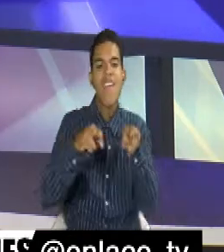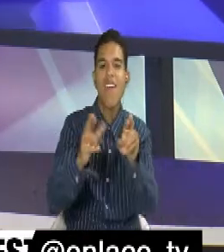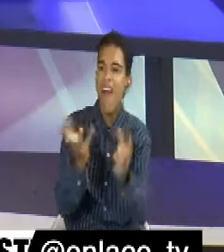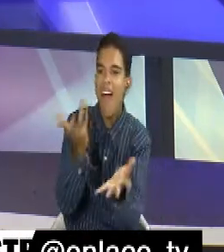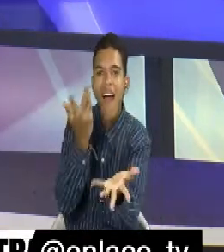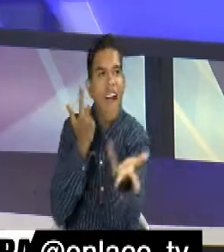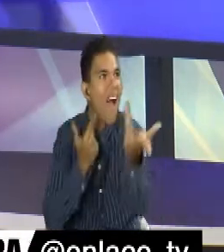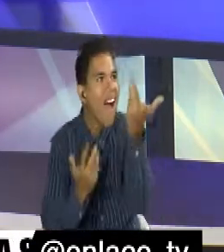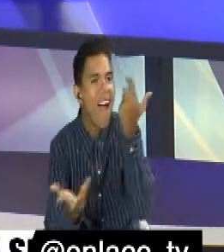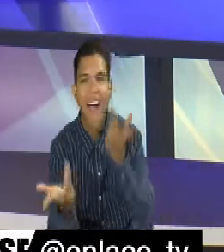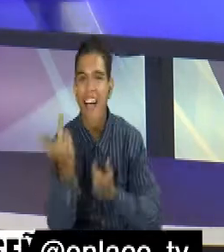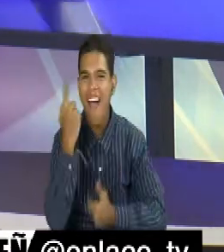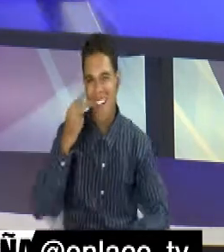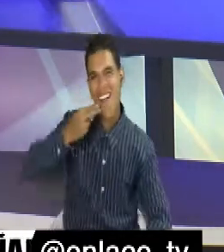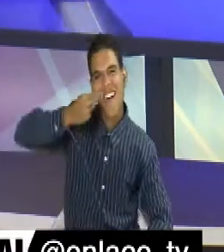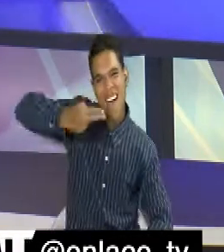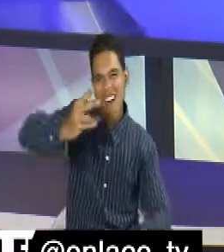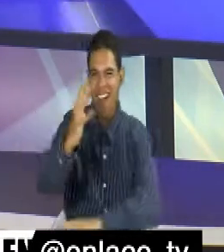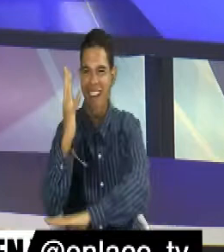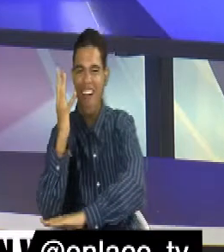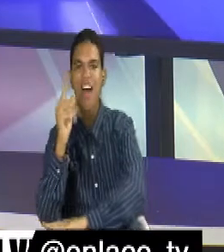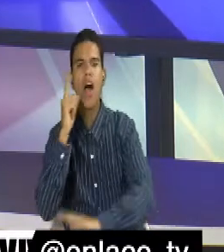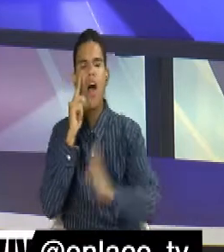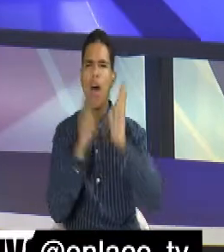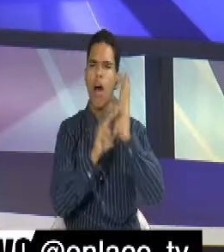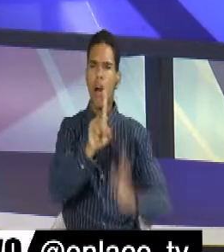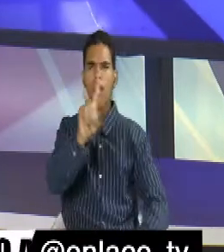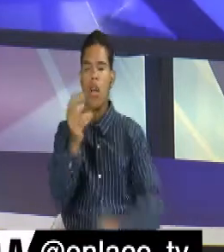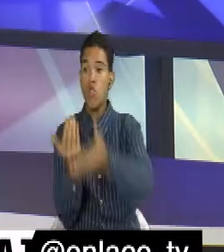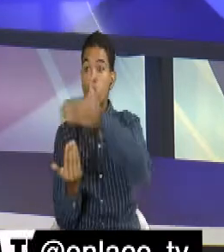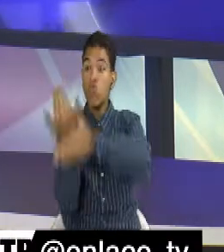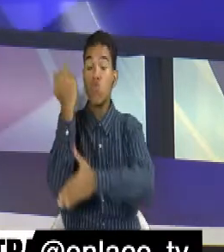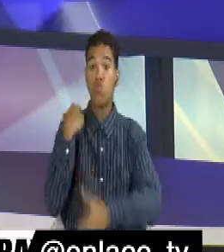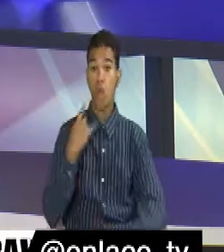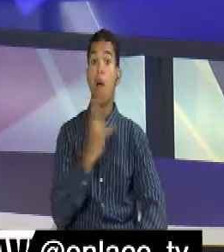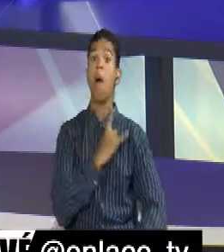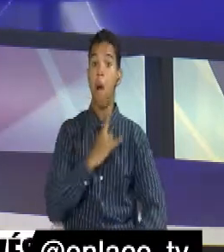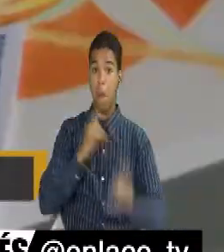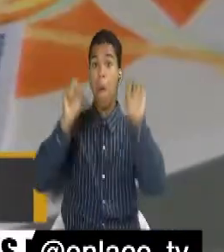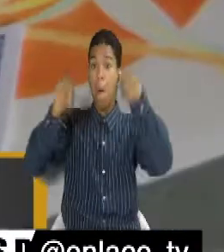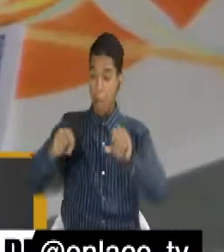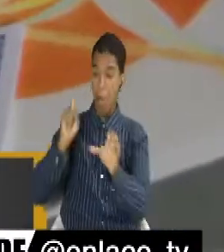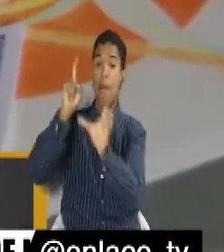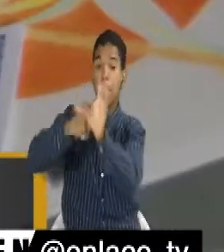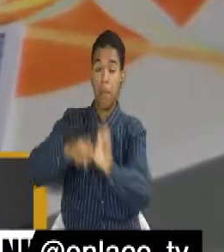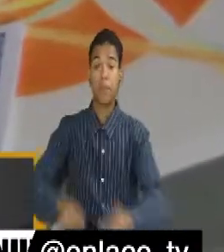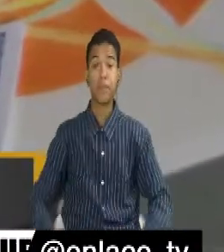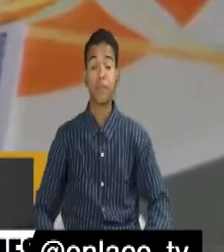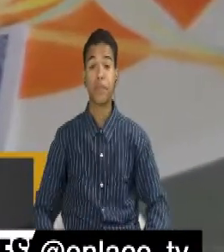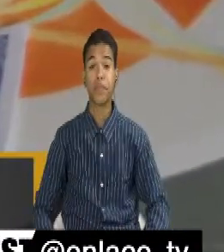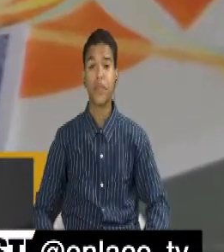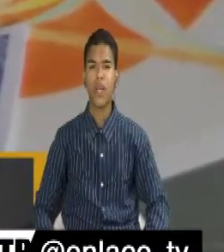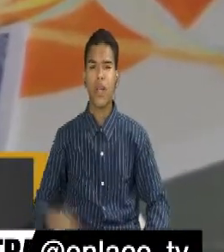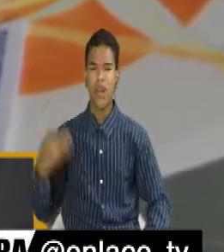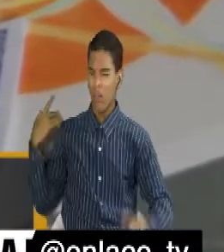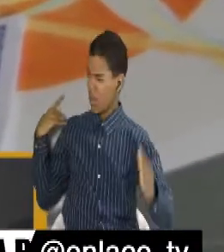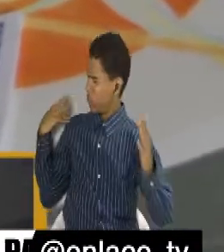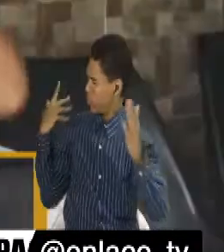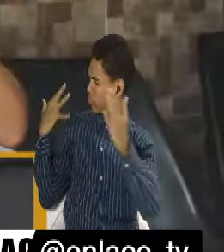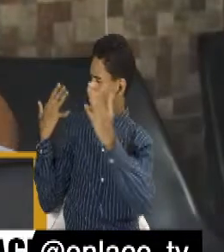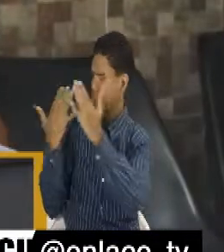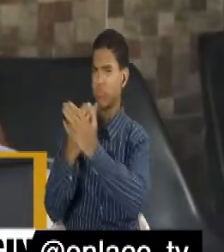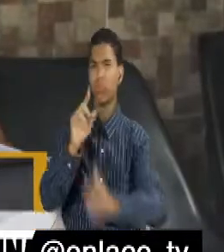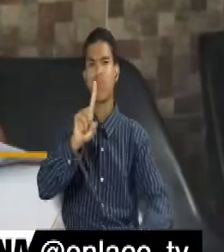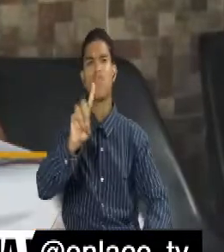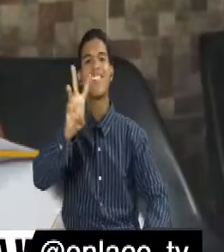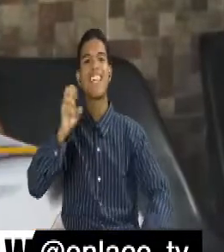novedad para este 2017 incluye la categoría universitaria. Por 18 años consecutivos, el Colegio Intecoba